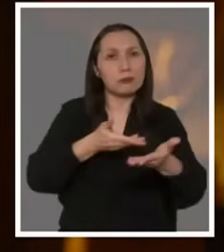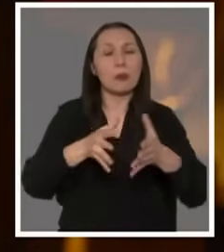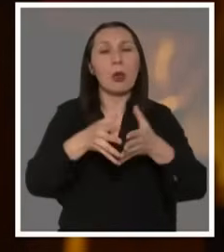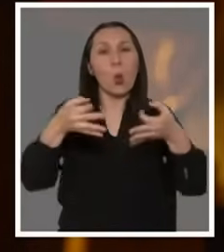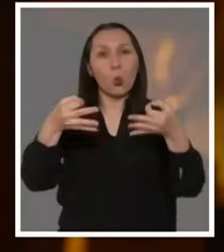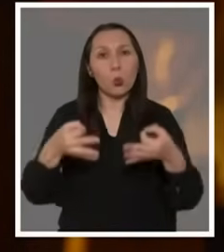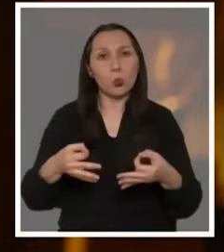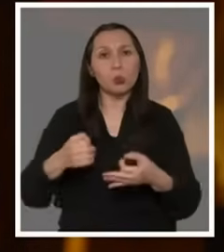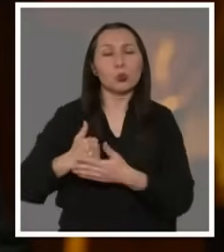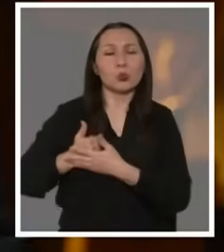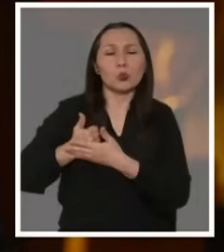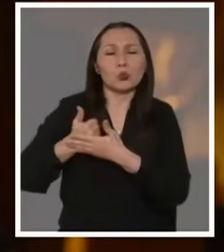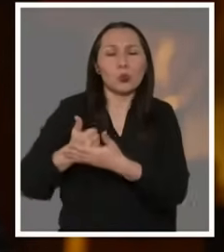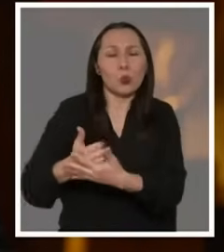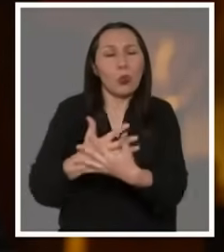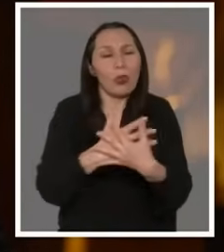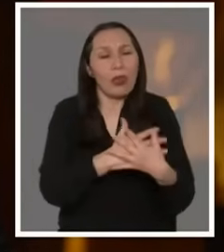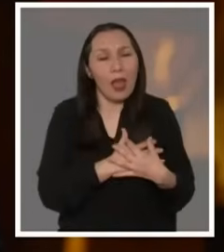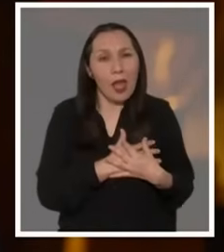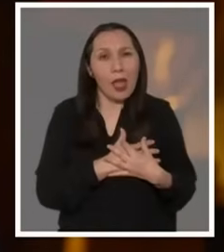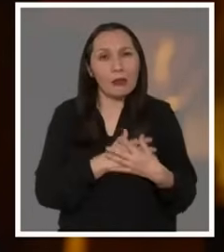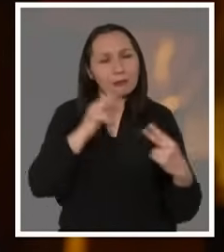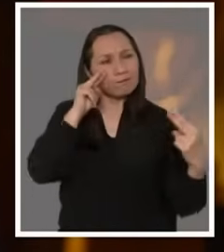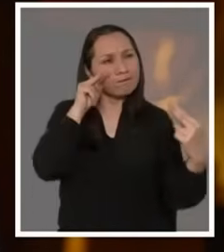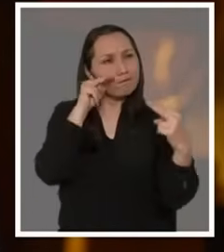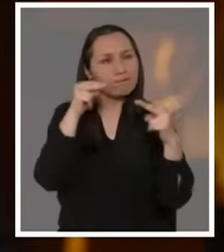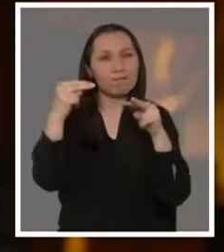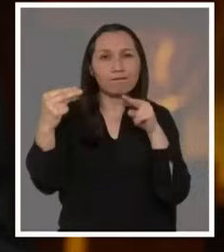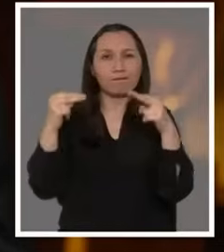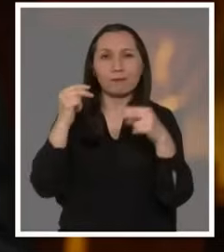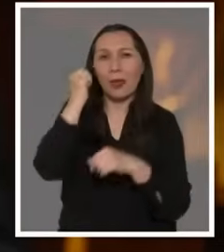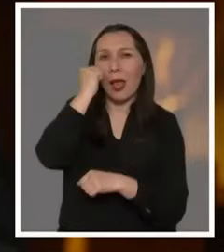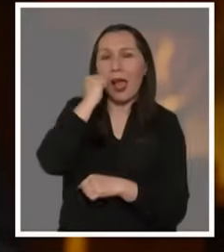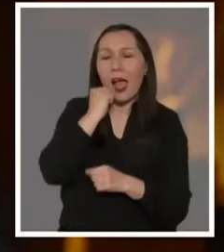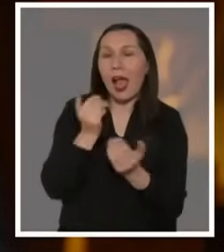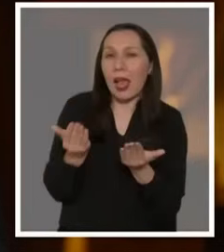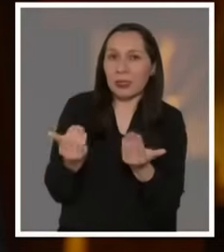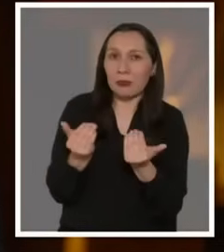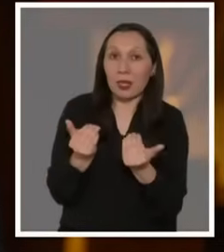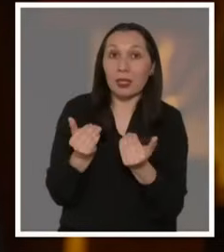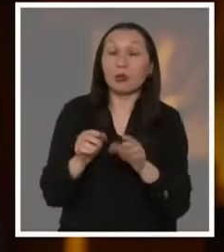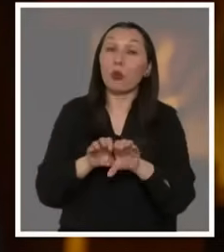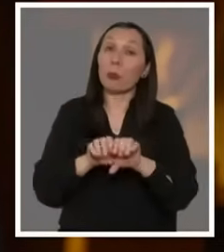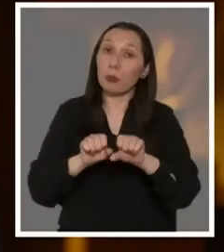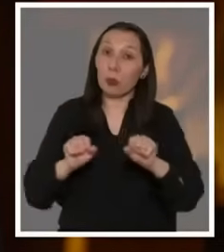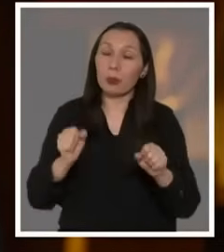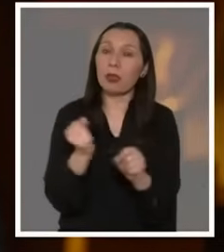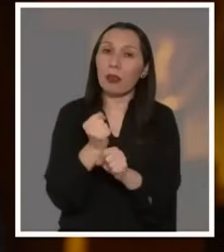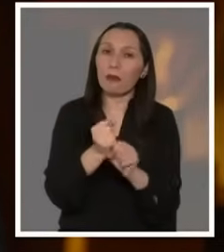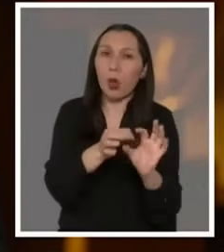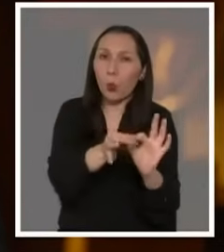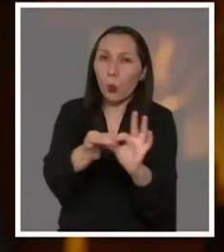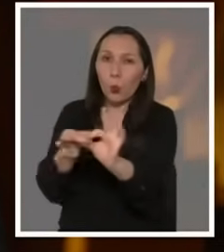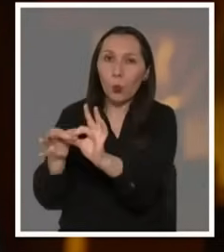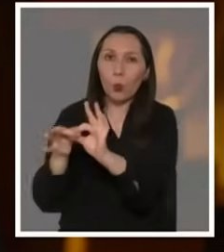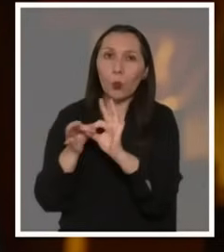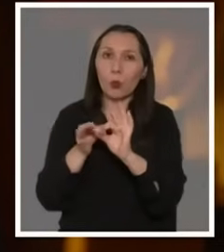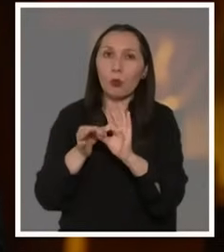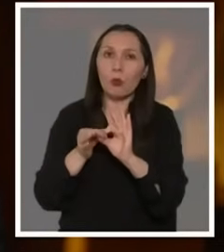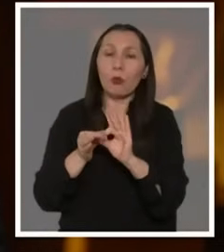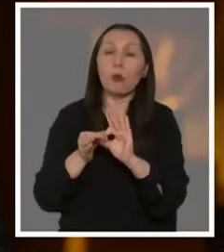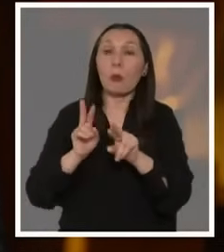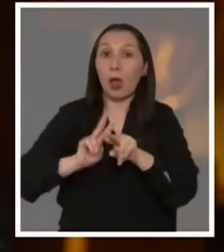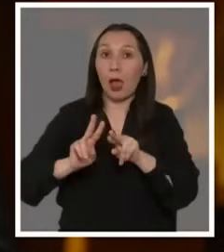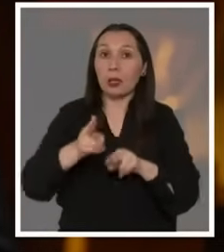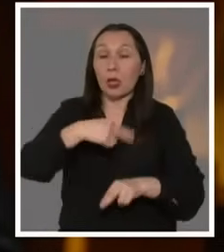solidario. Los invito a mirarnos a los ojos con cariño y esperanza y a comprometernos para trabajar unidos por hacer de